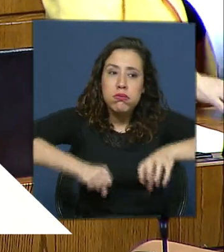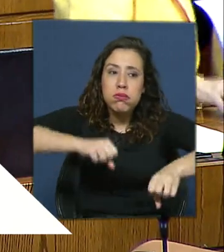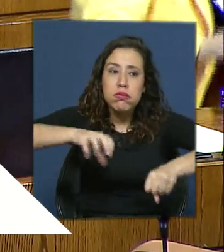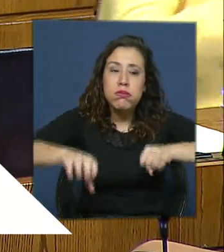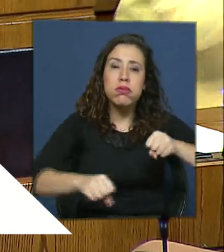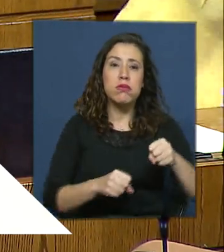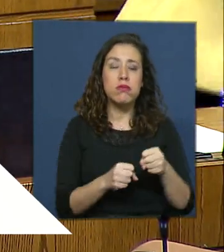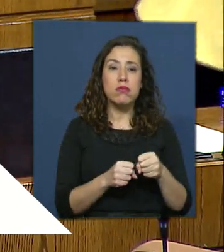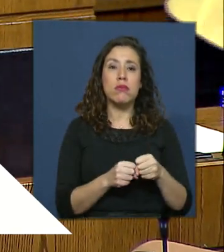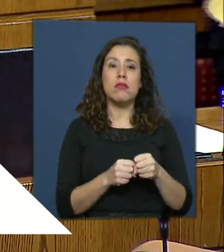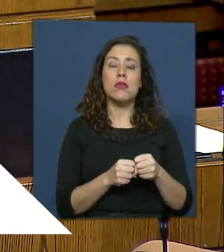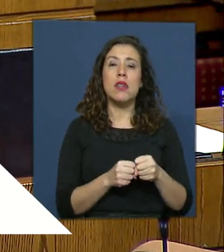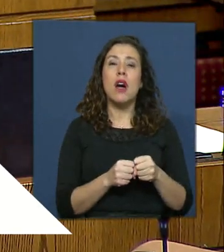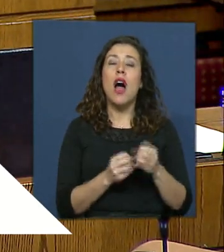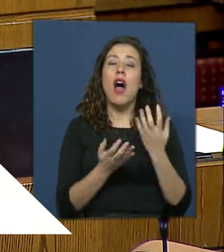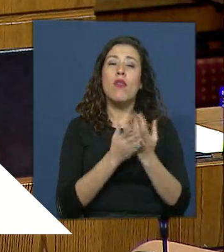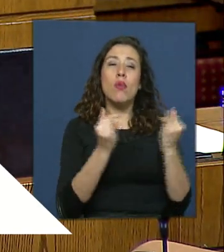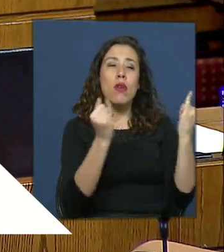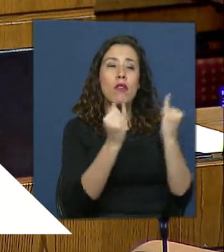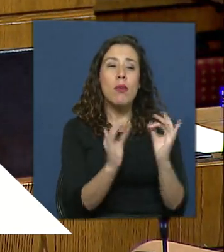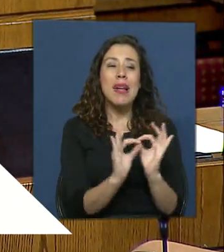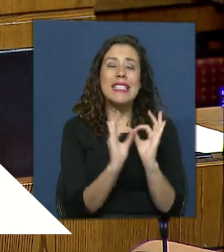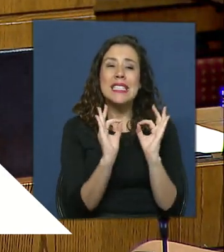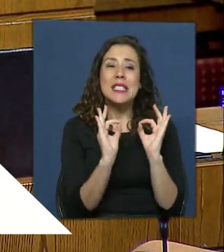que tenían una particularidad